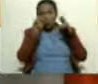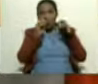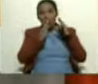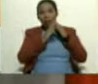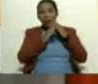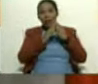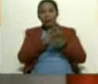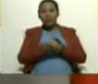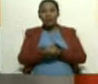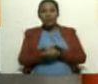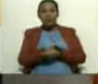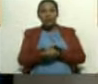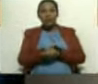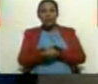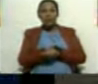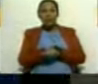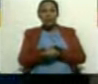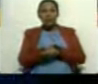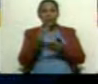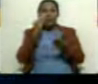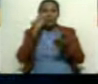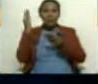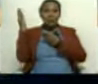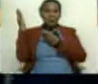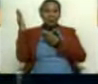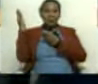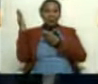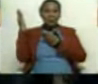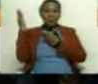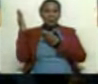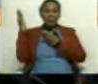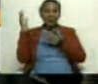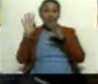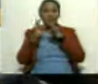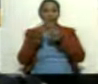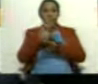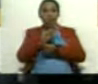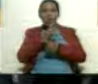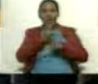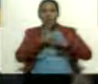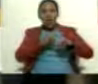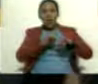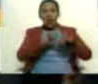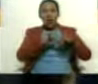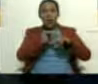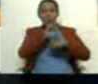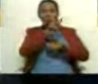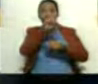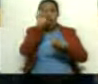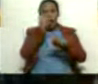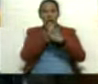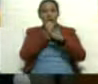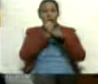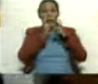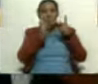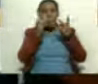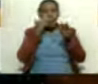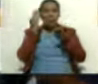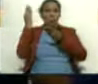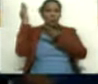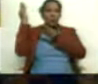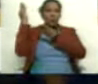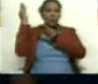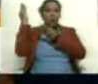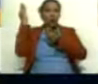apartamento. Así es, bueno, con este mensaje de una familia, dos niños, ambos empleados públicos, pueden ver un sueño